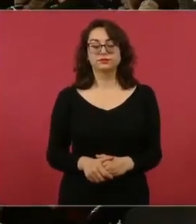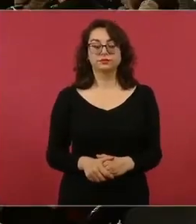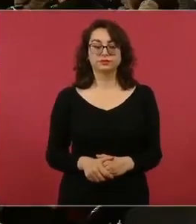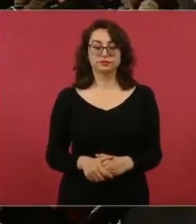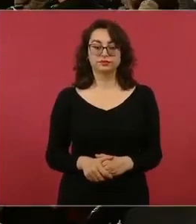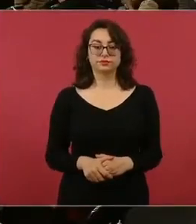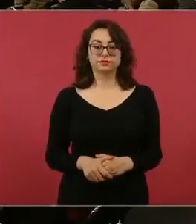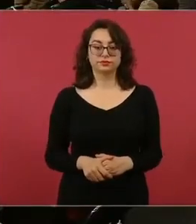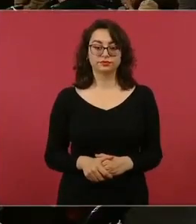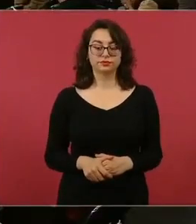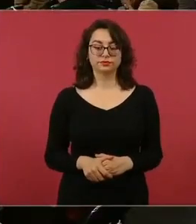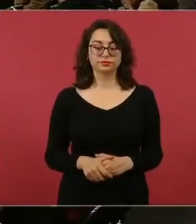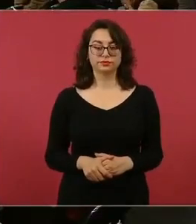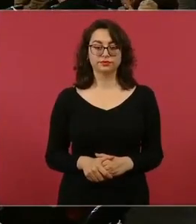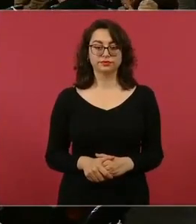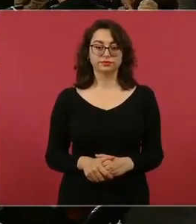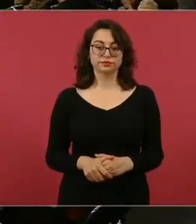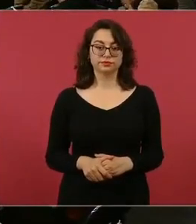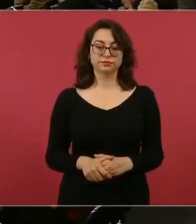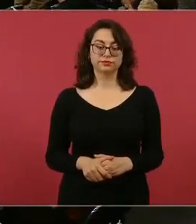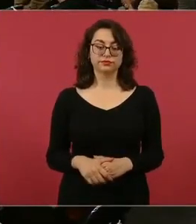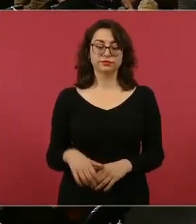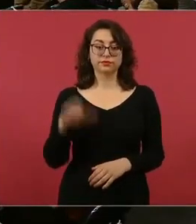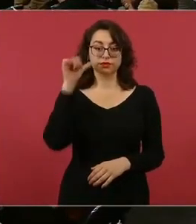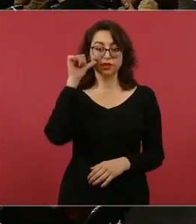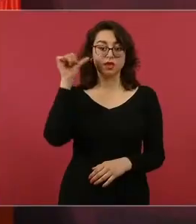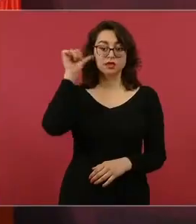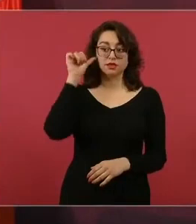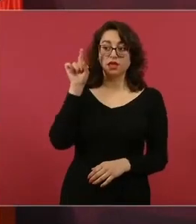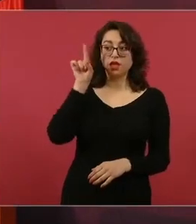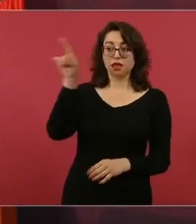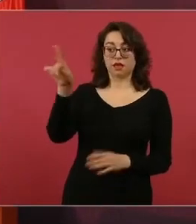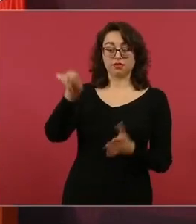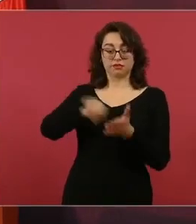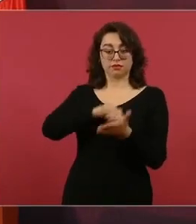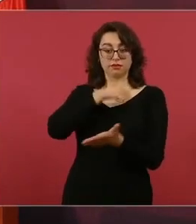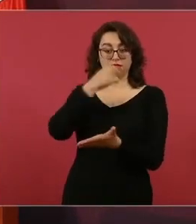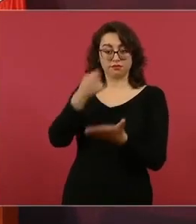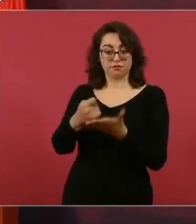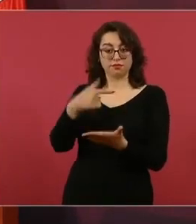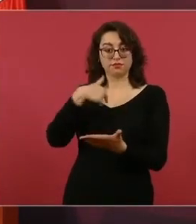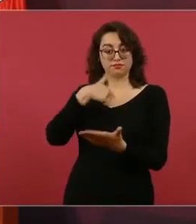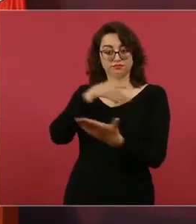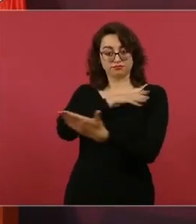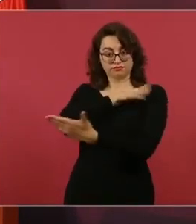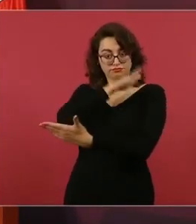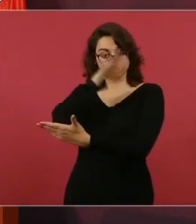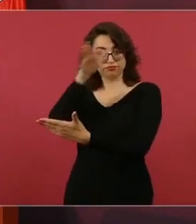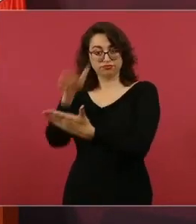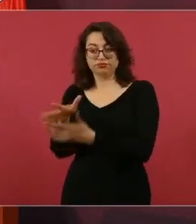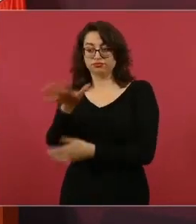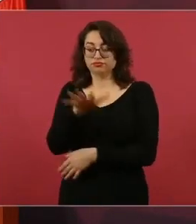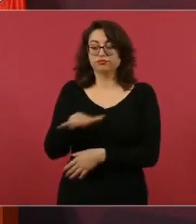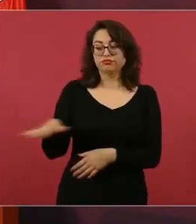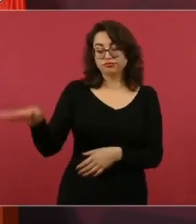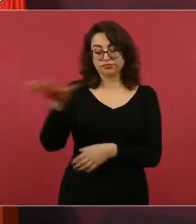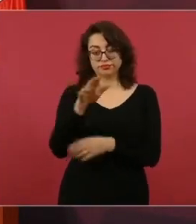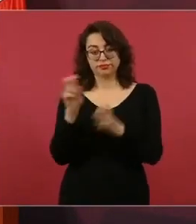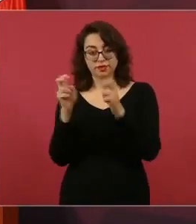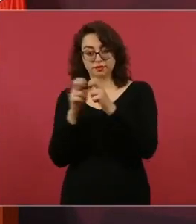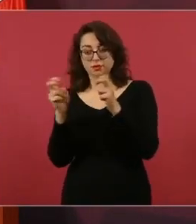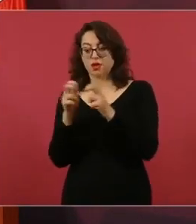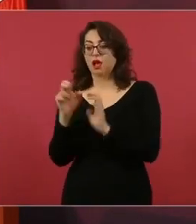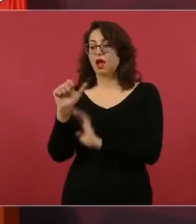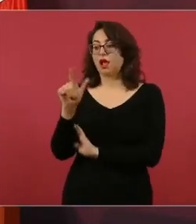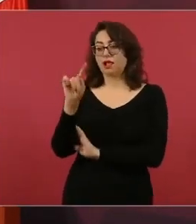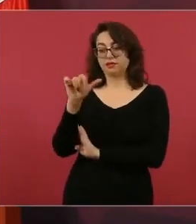estuve en el sur de Tamaulipas, estuvimos en Tampico, en Altamira, y allá se está llevando